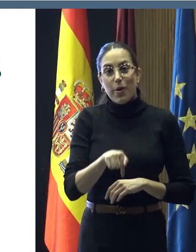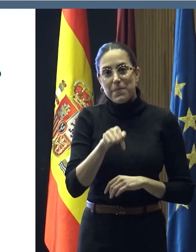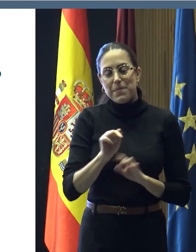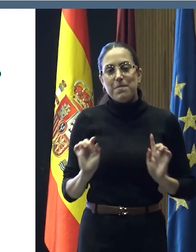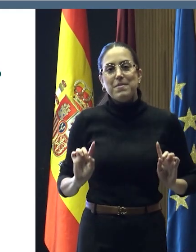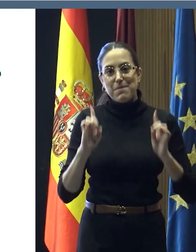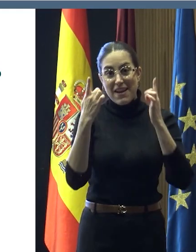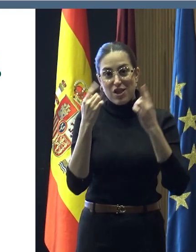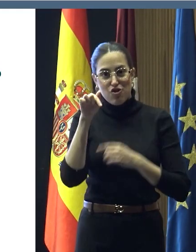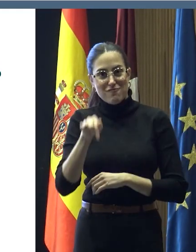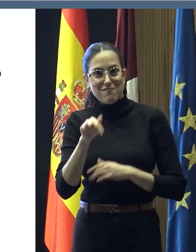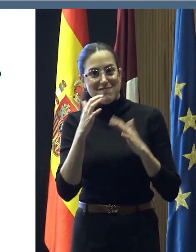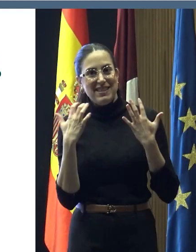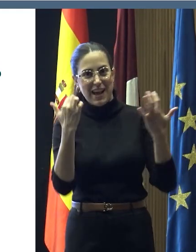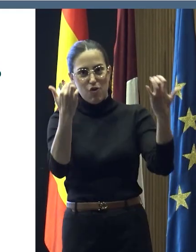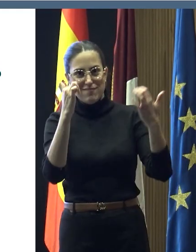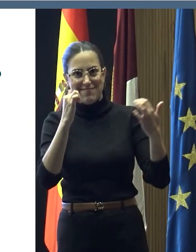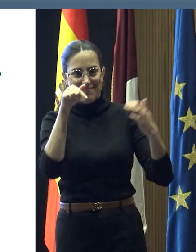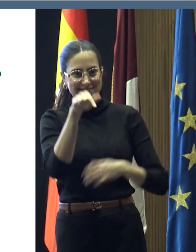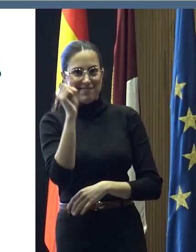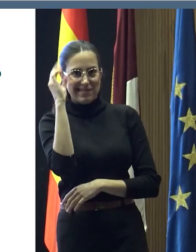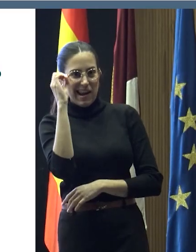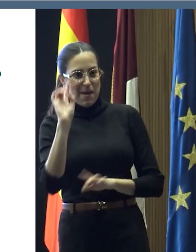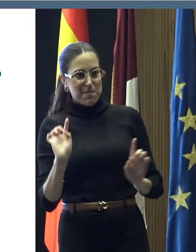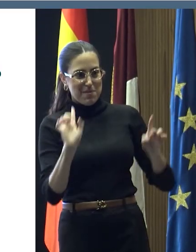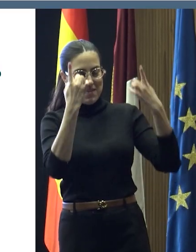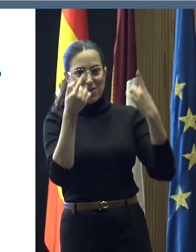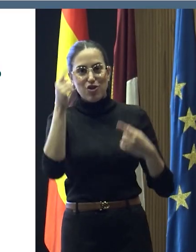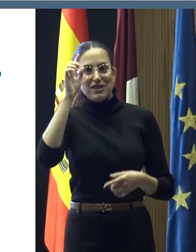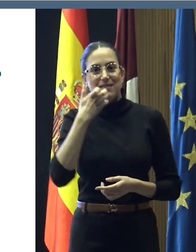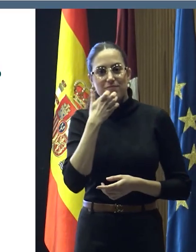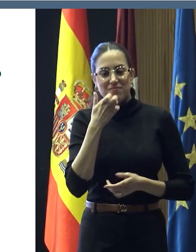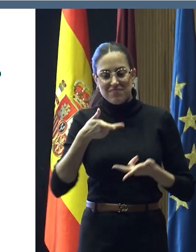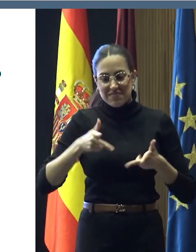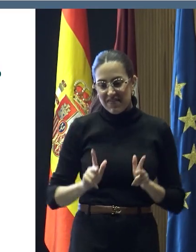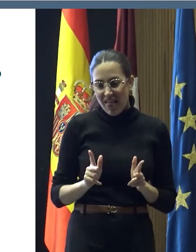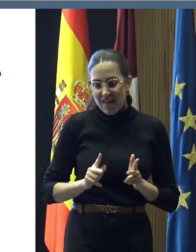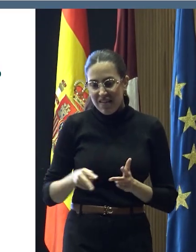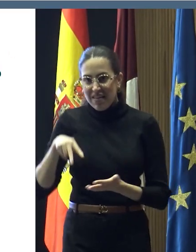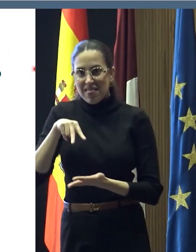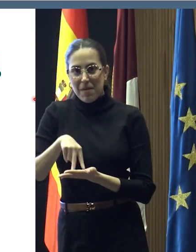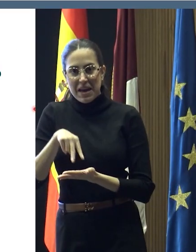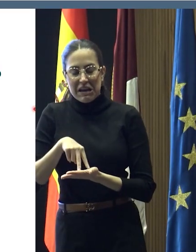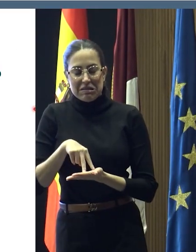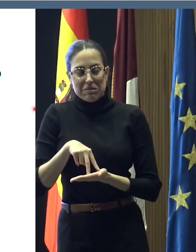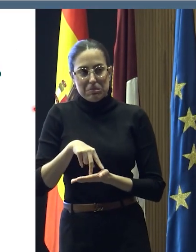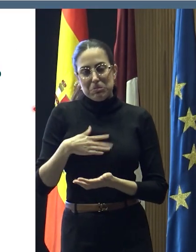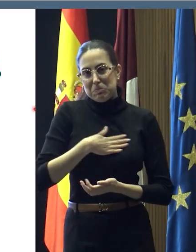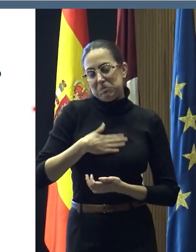que hago una charla en este salón, no sé si sentada o de pie, voy a acomodarme un poquito al